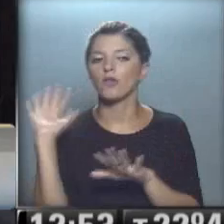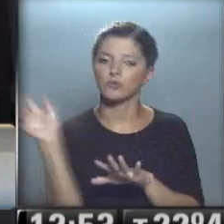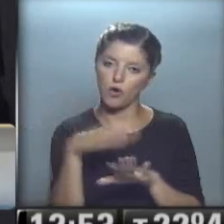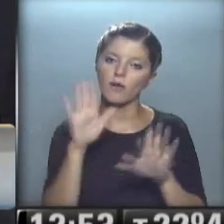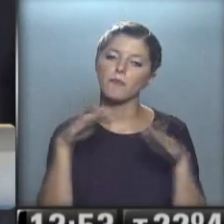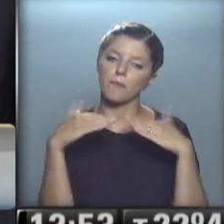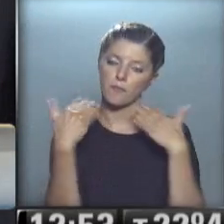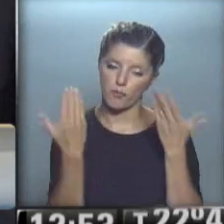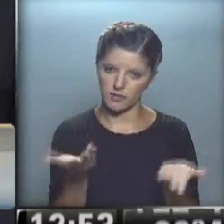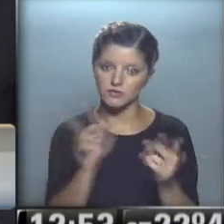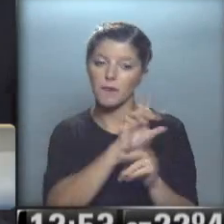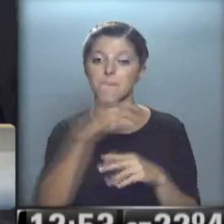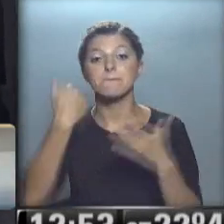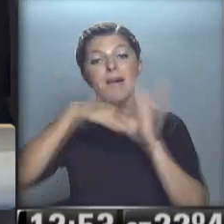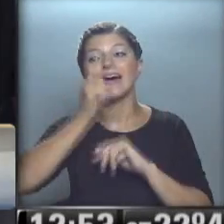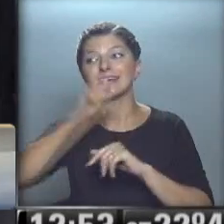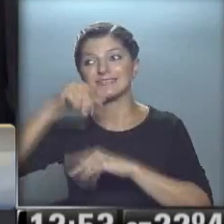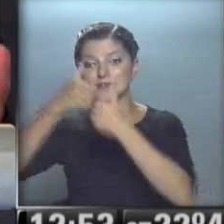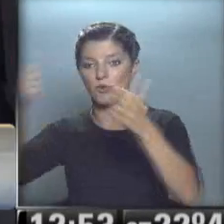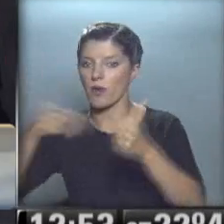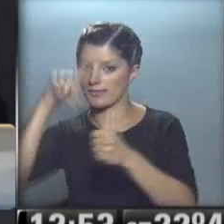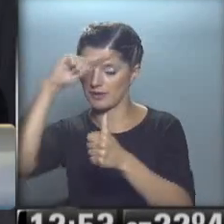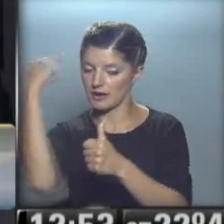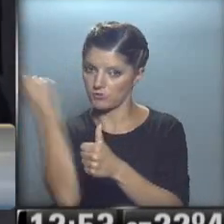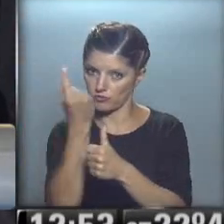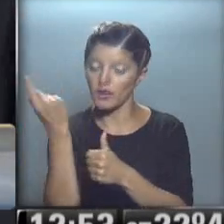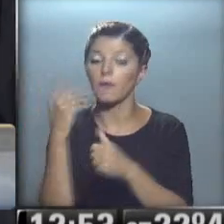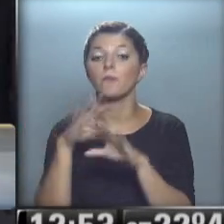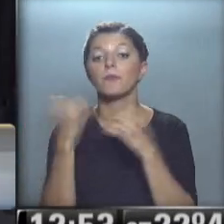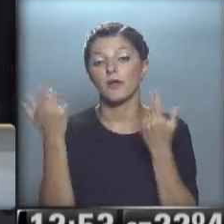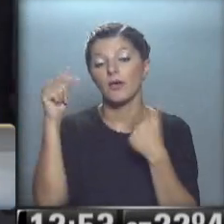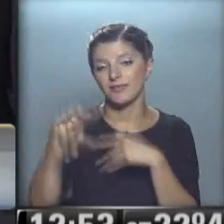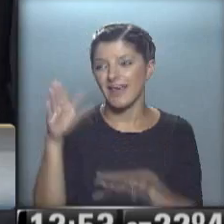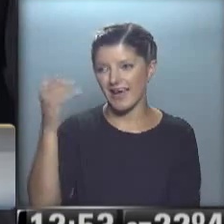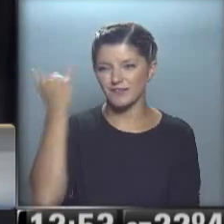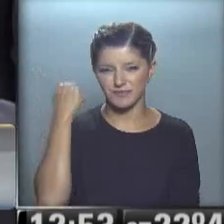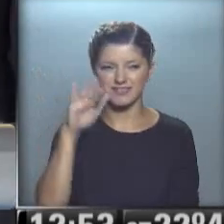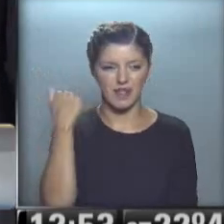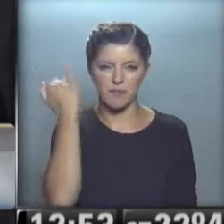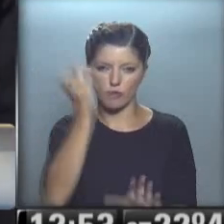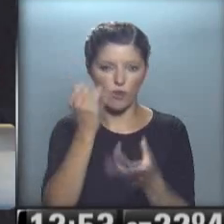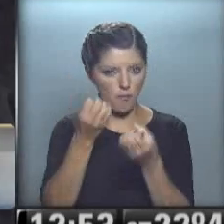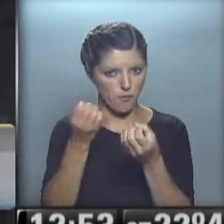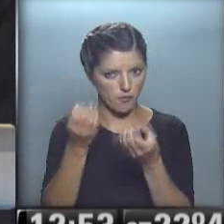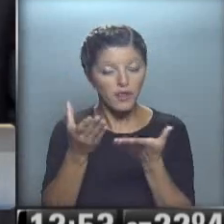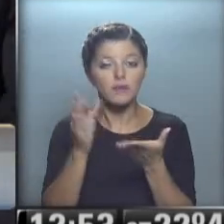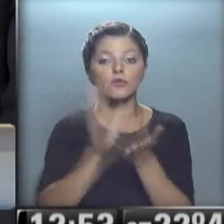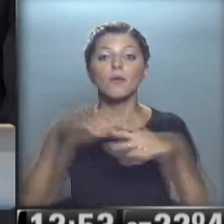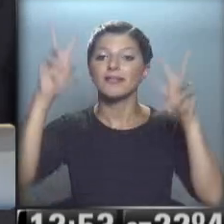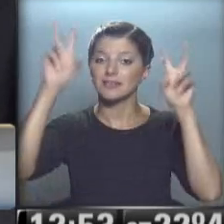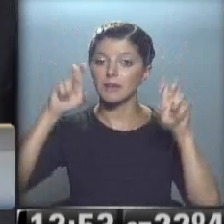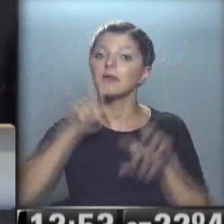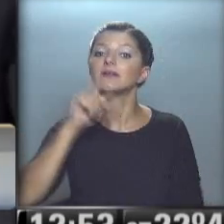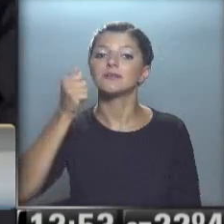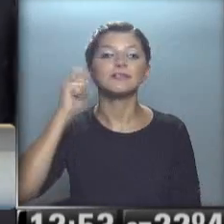que ir a un tribunal exterior no en este caso marcaba bien Telma al principio el tema de tacna bueno